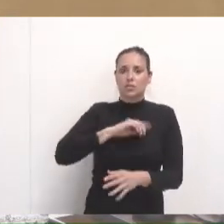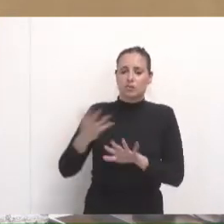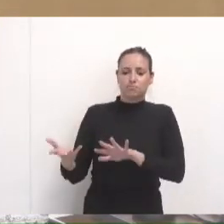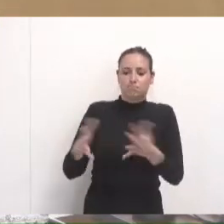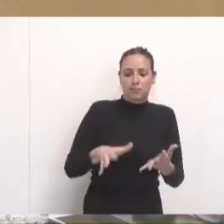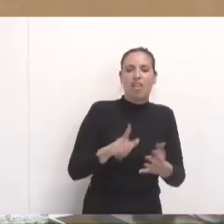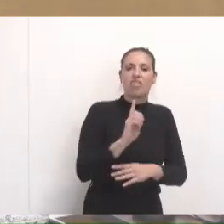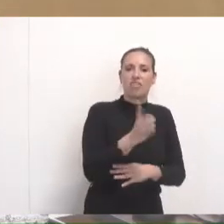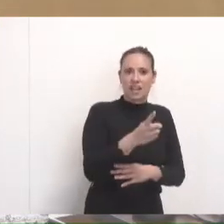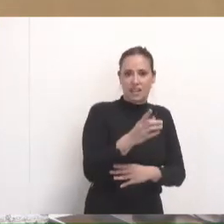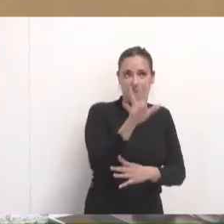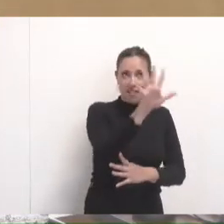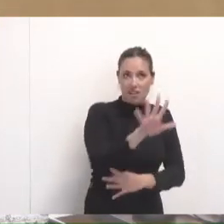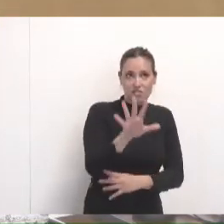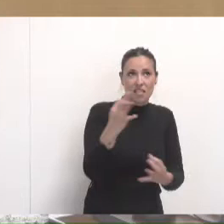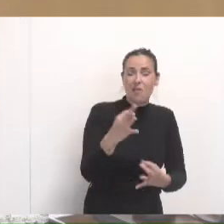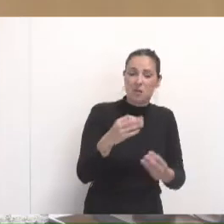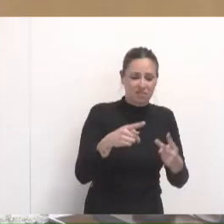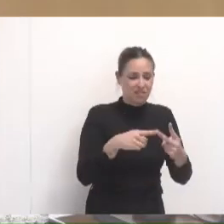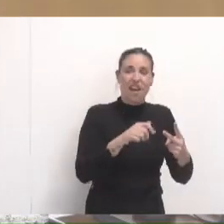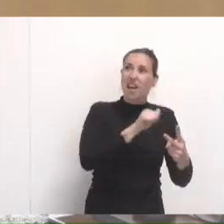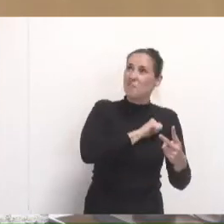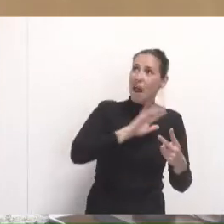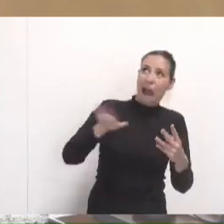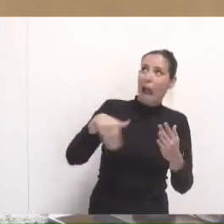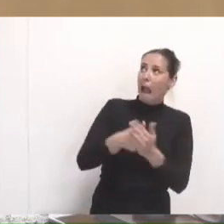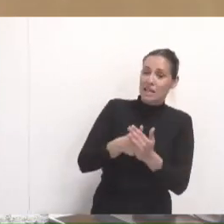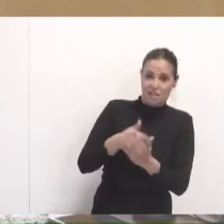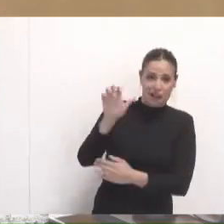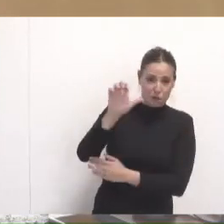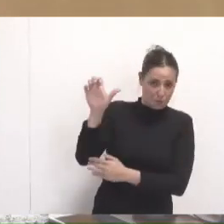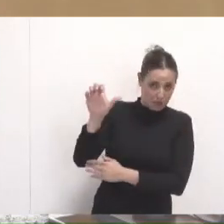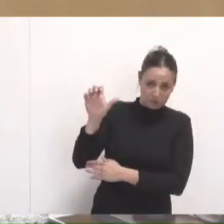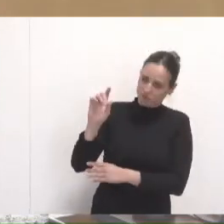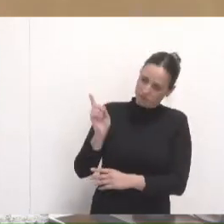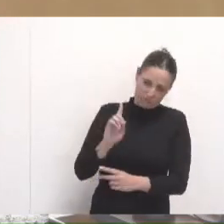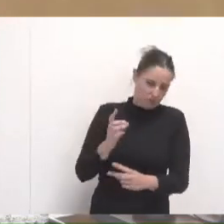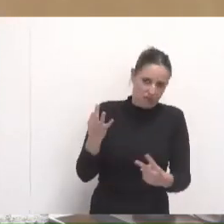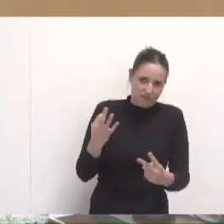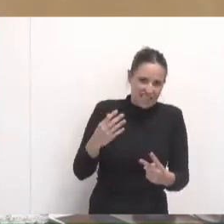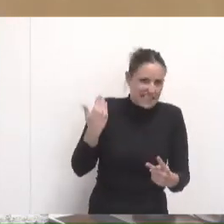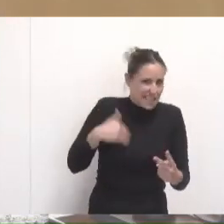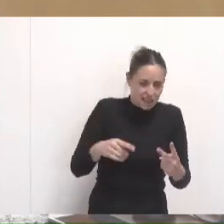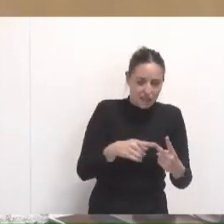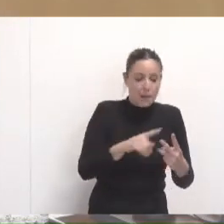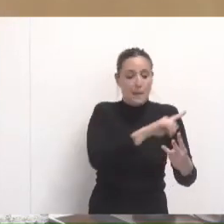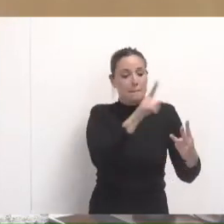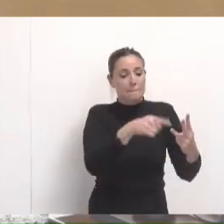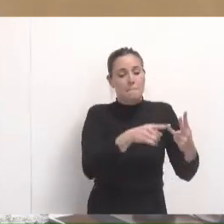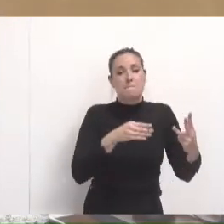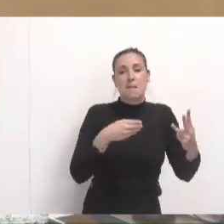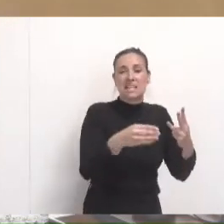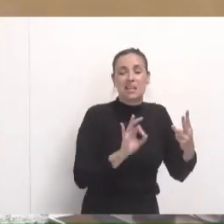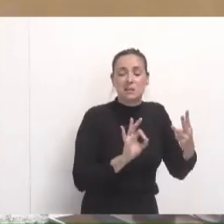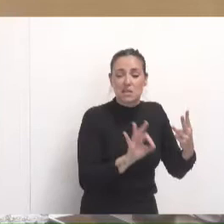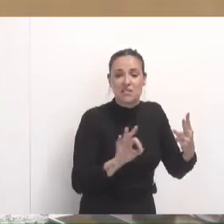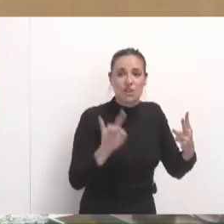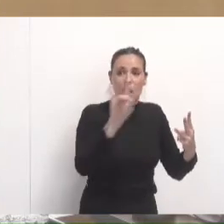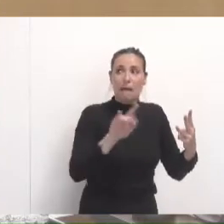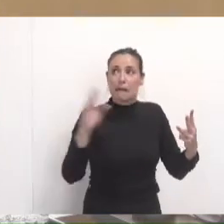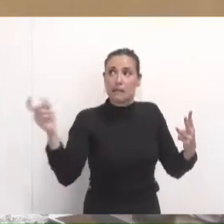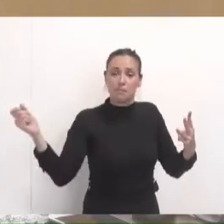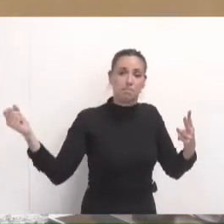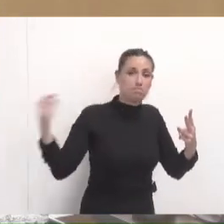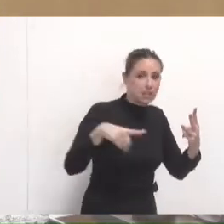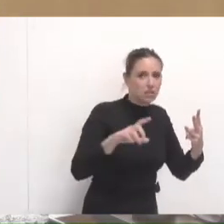pero no tenemos que esperar a eso, que limite la entrada de determinados materiales a Canarias, que por su contenido de embalaje